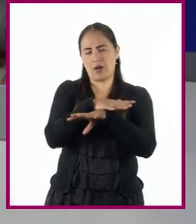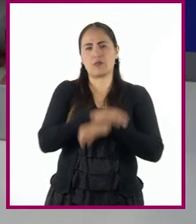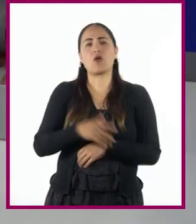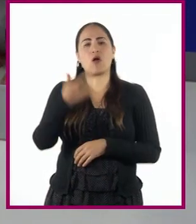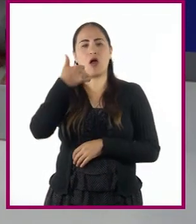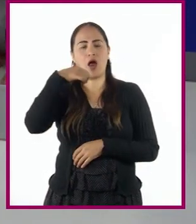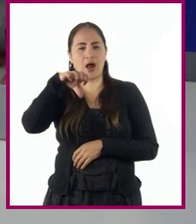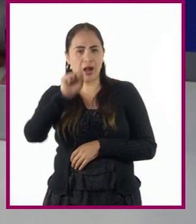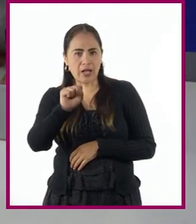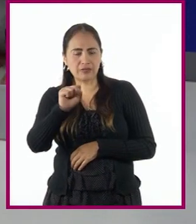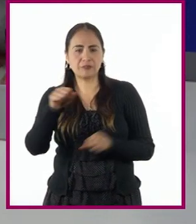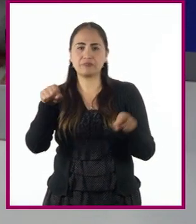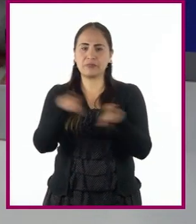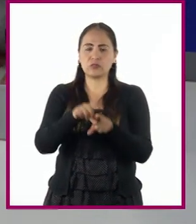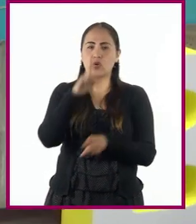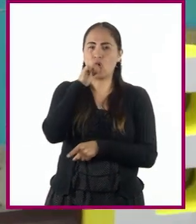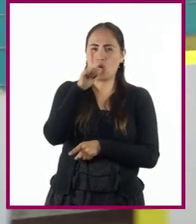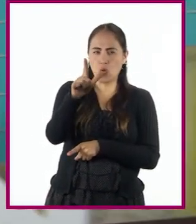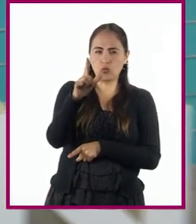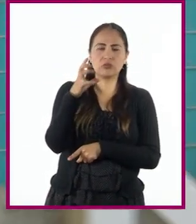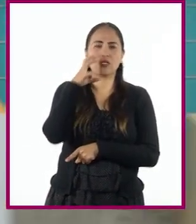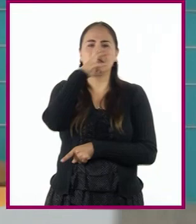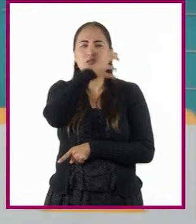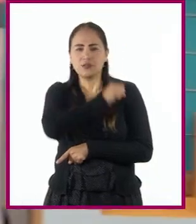gas y emisión de luz y calor.